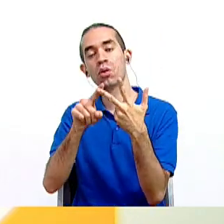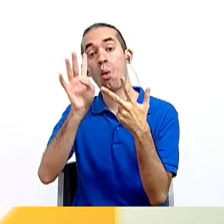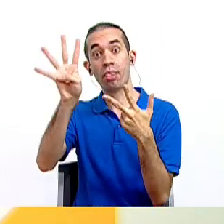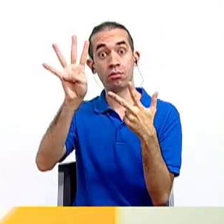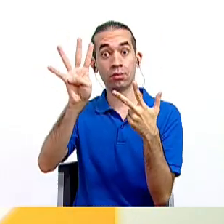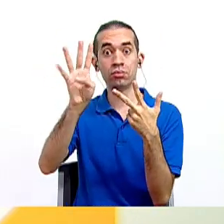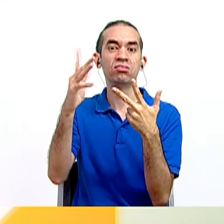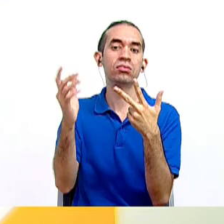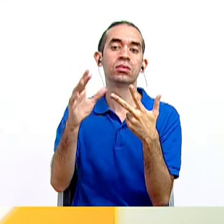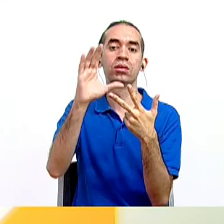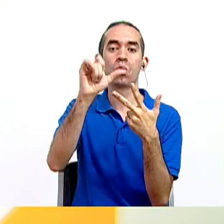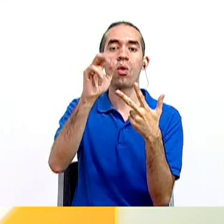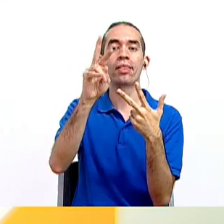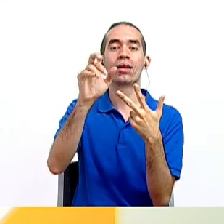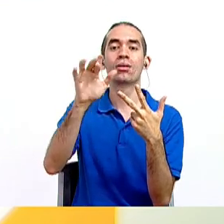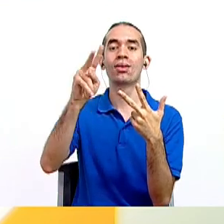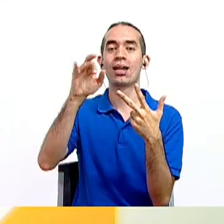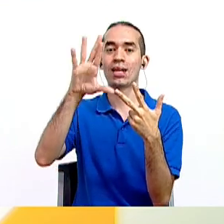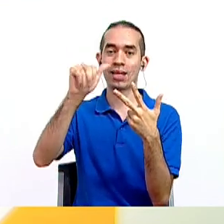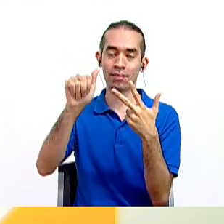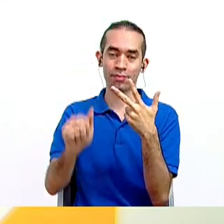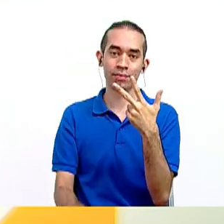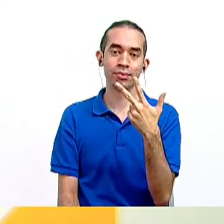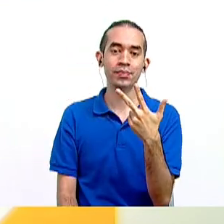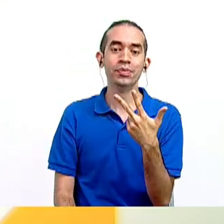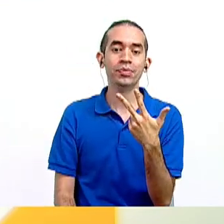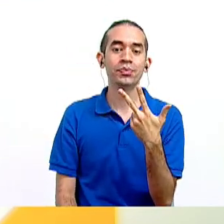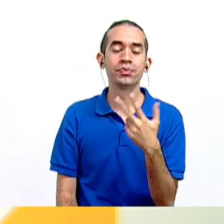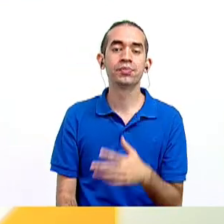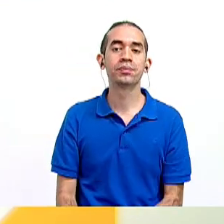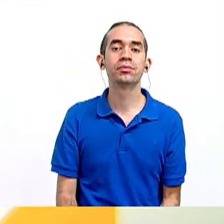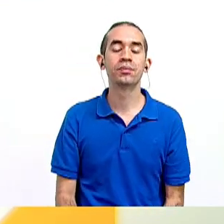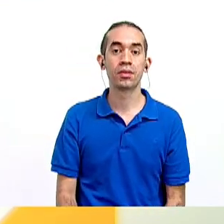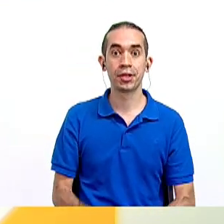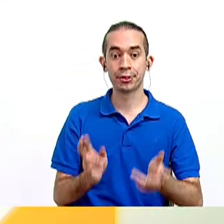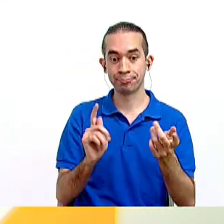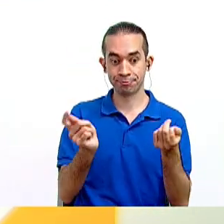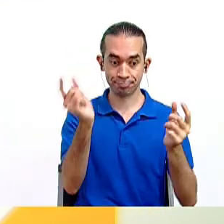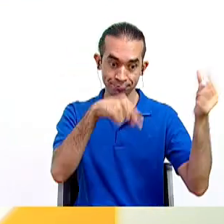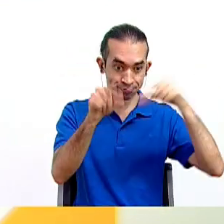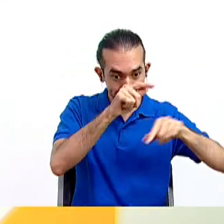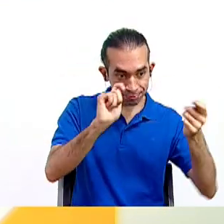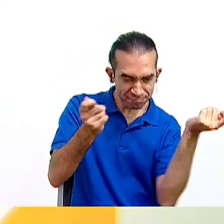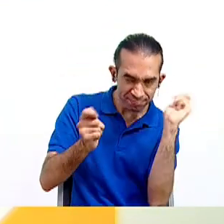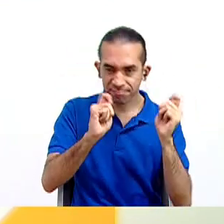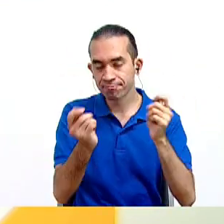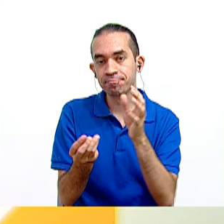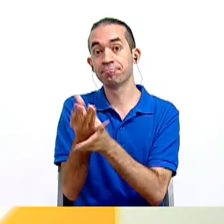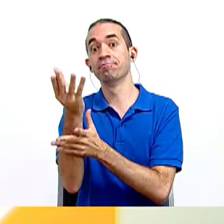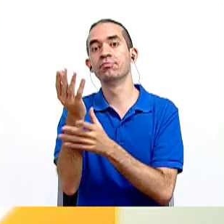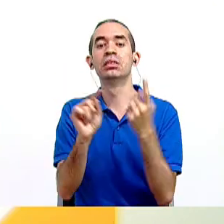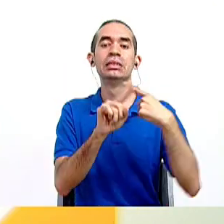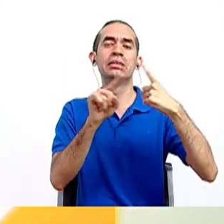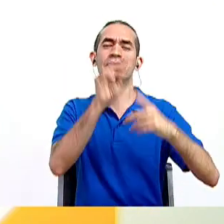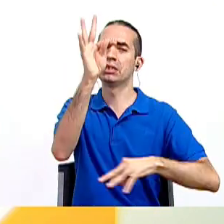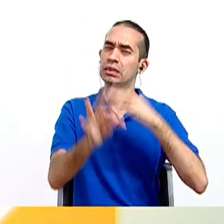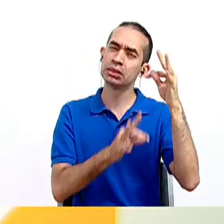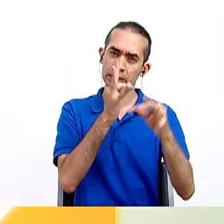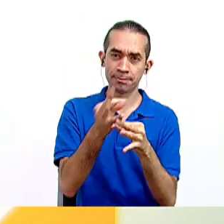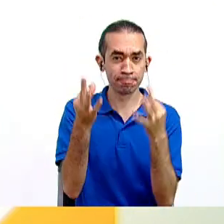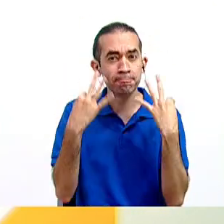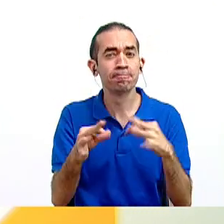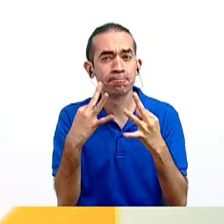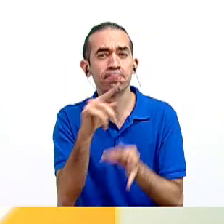son 4 elementos, es cuaternaria. Ahora, las reacciones químicas son de diferentes tipos. Entonces,